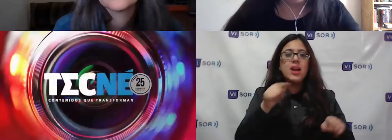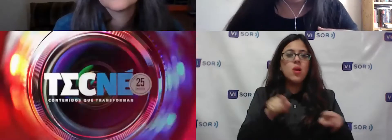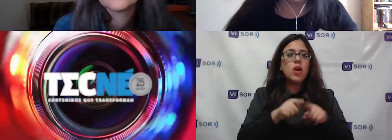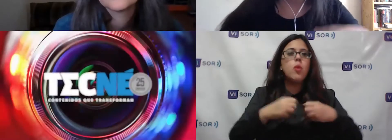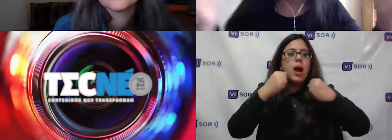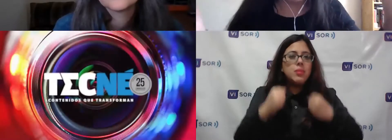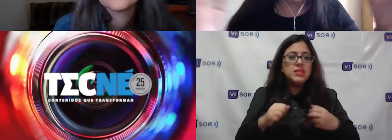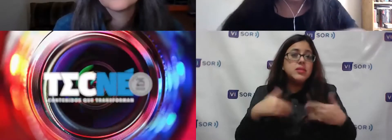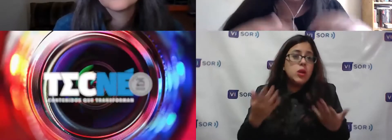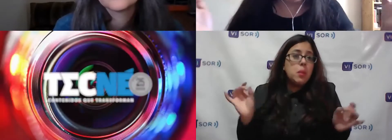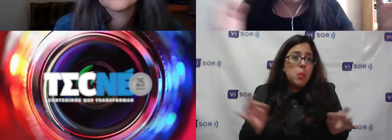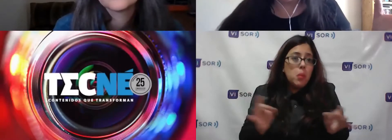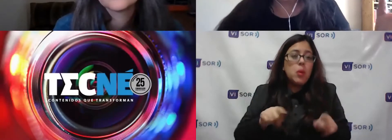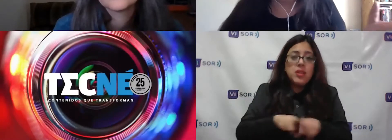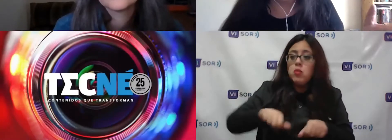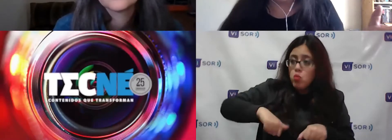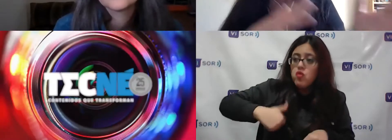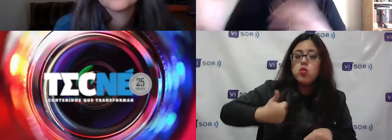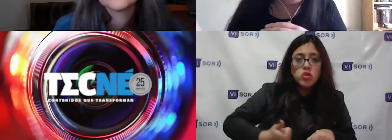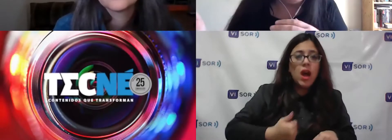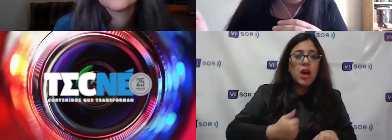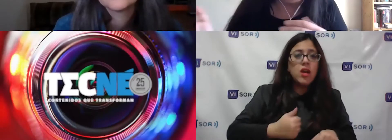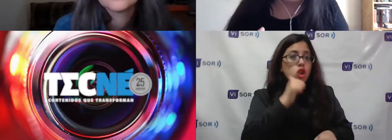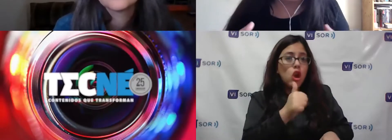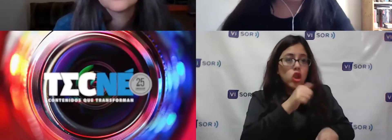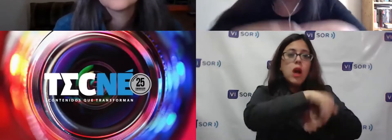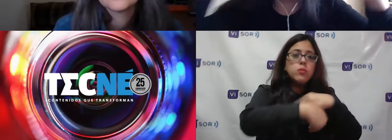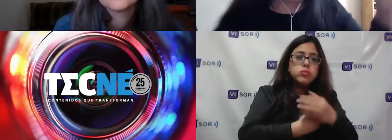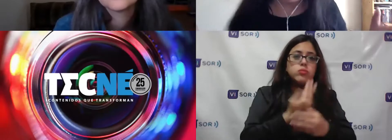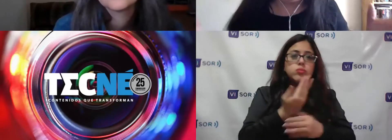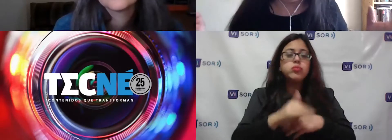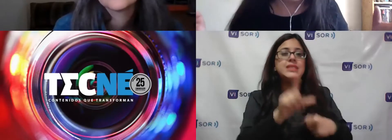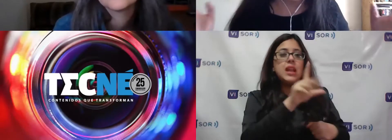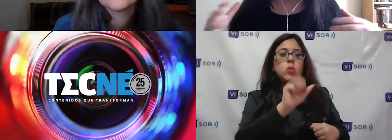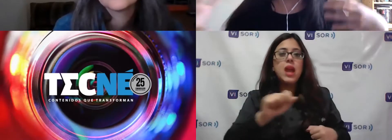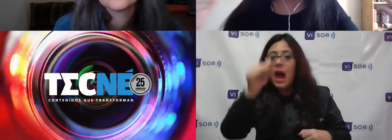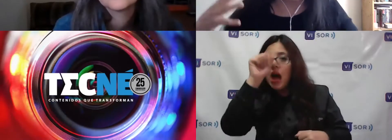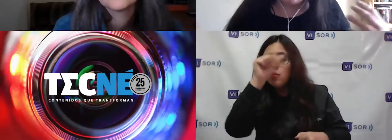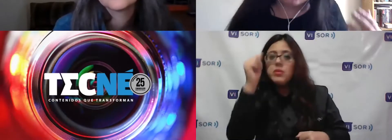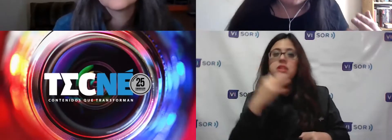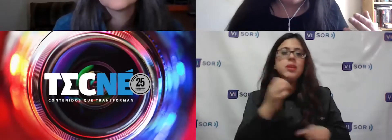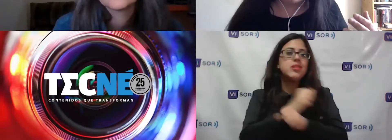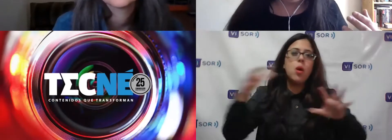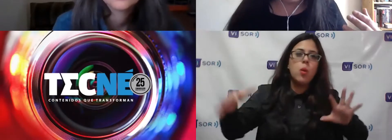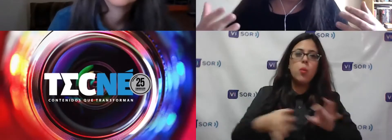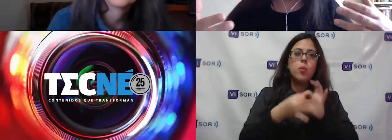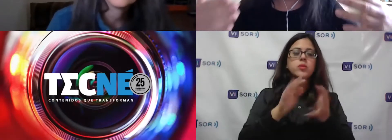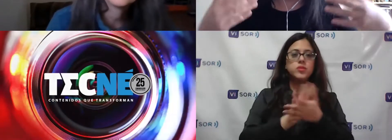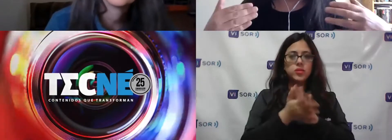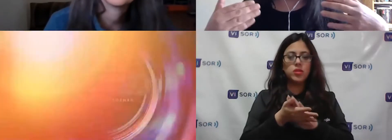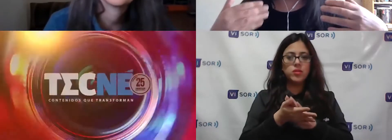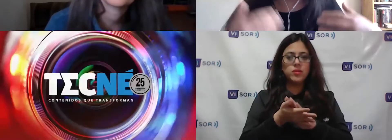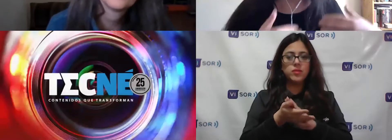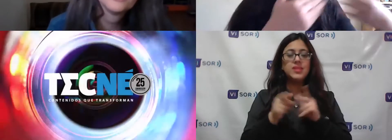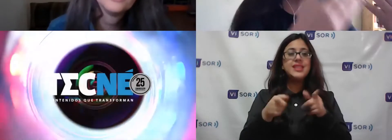estuviera disponible 24 horas de lunes a domingo tampoco alcanzaría a conectarse con todos y uno tiene que tomar